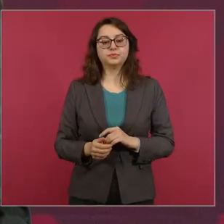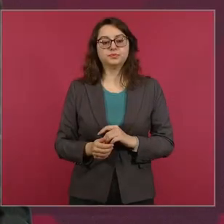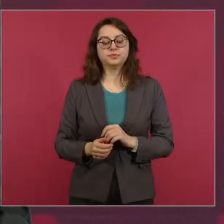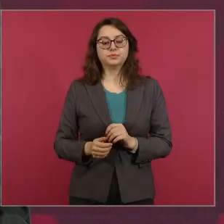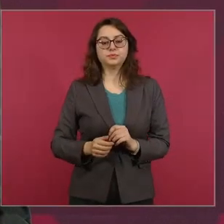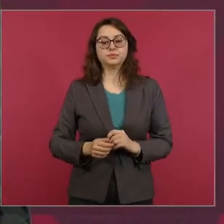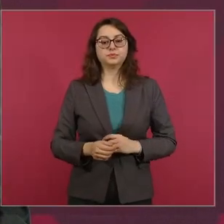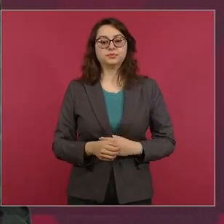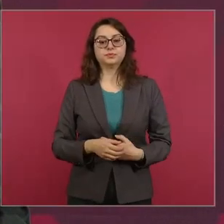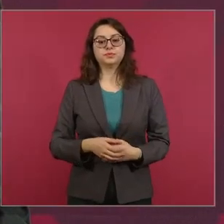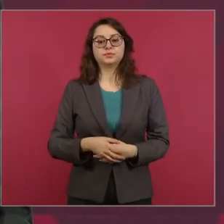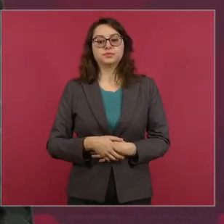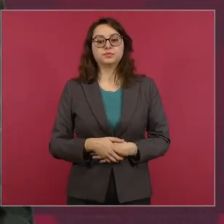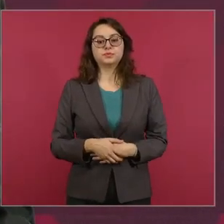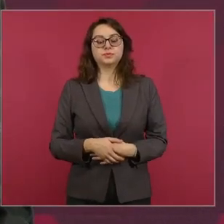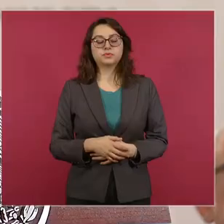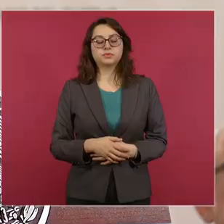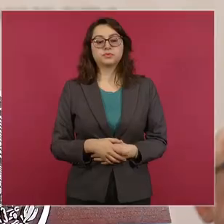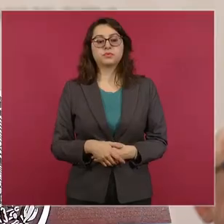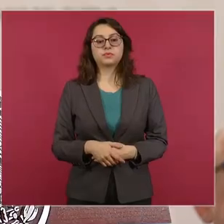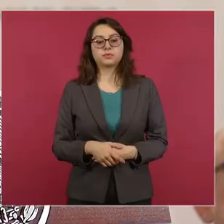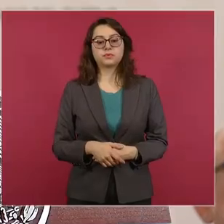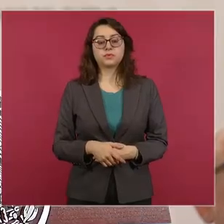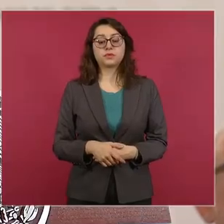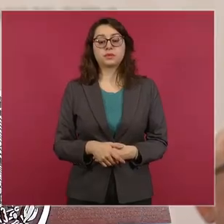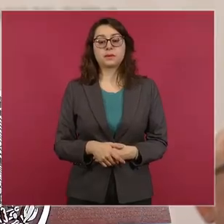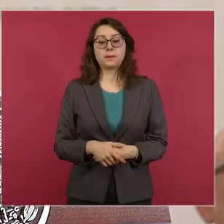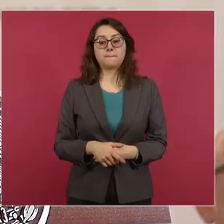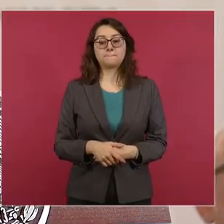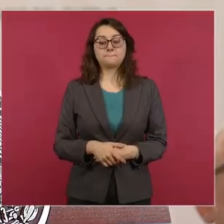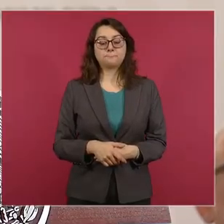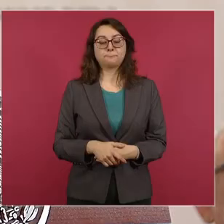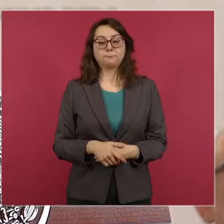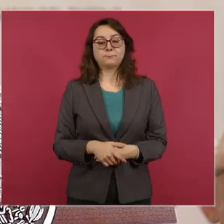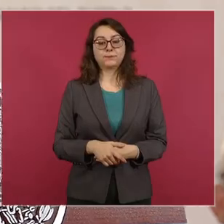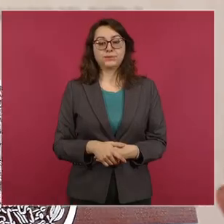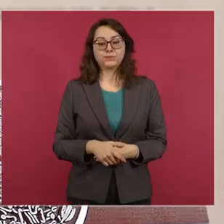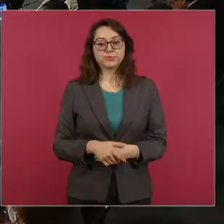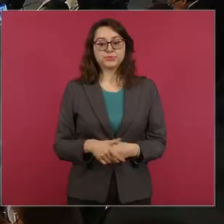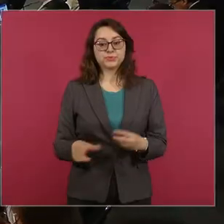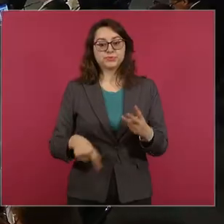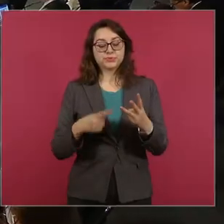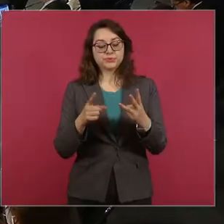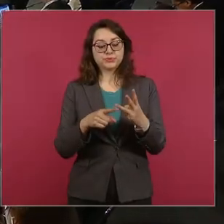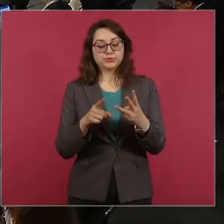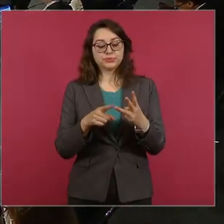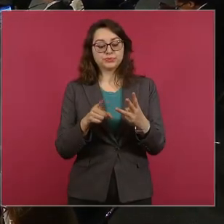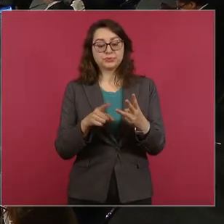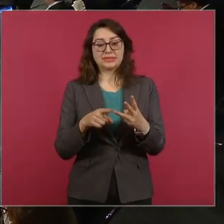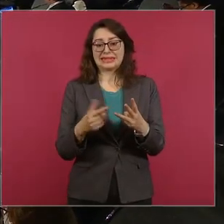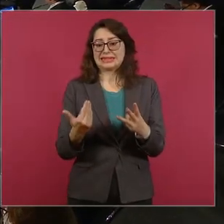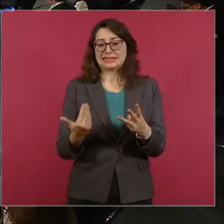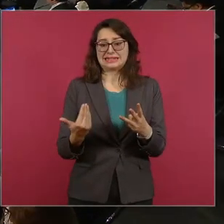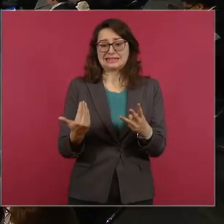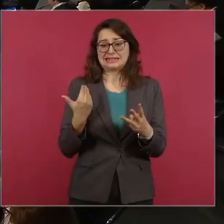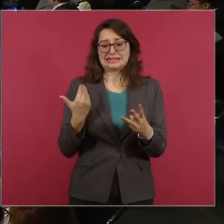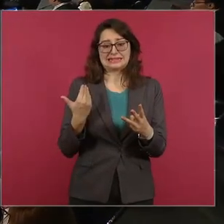conocer… Hace muy poco, yo creo que ni una hora